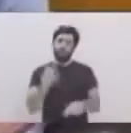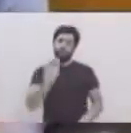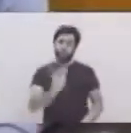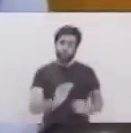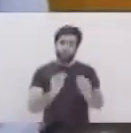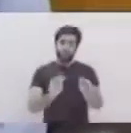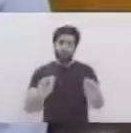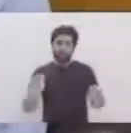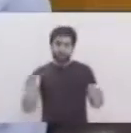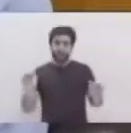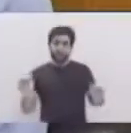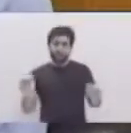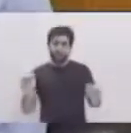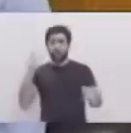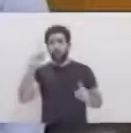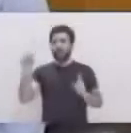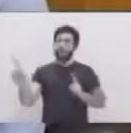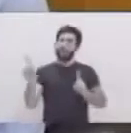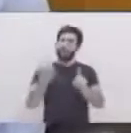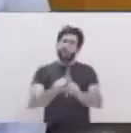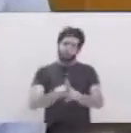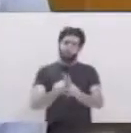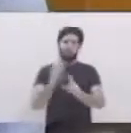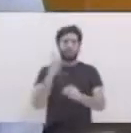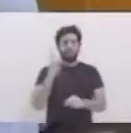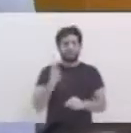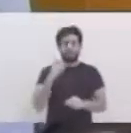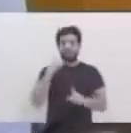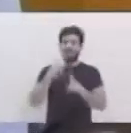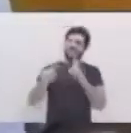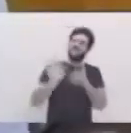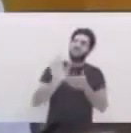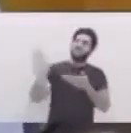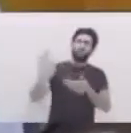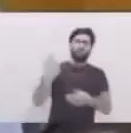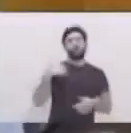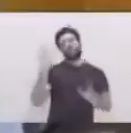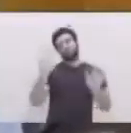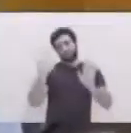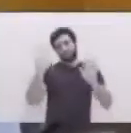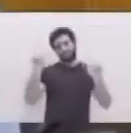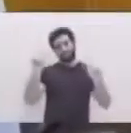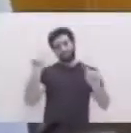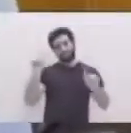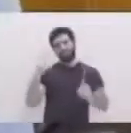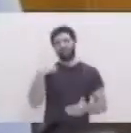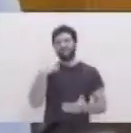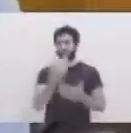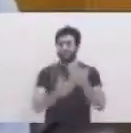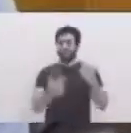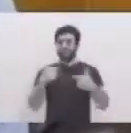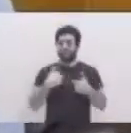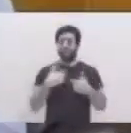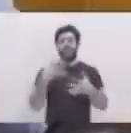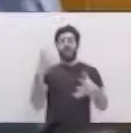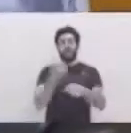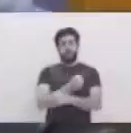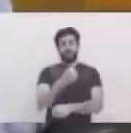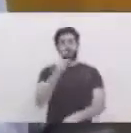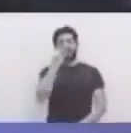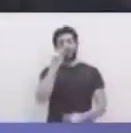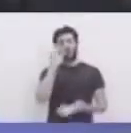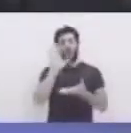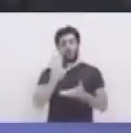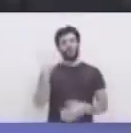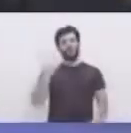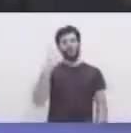niña para que las diferencias no sean tantas. Y así yo me despido. Muchas gracias. Yo soy Edgar Molina, el Pollo. Nos vemos